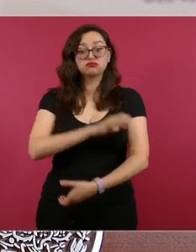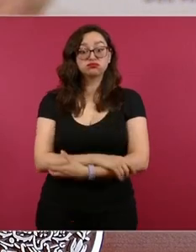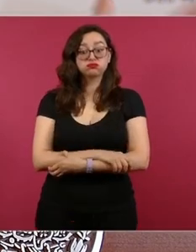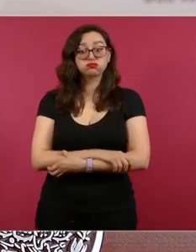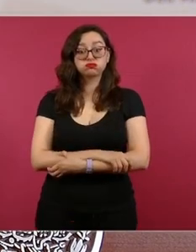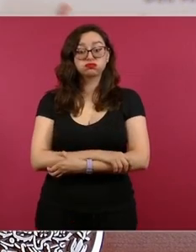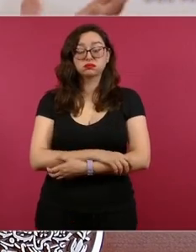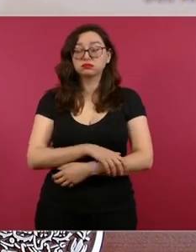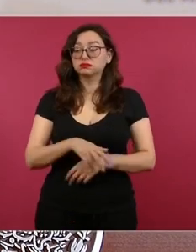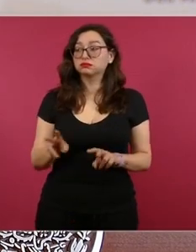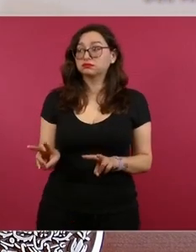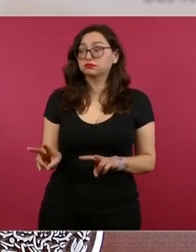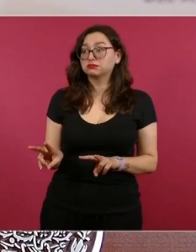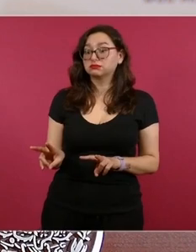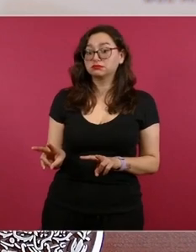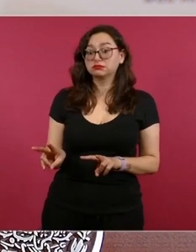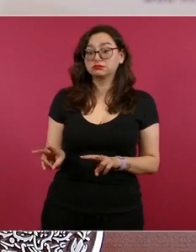Pues eso, ¿cómo no